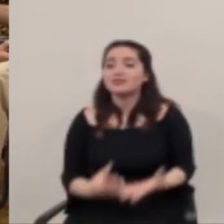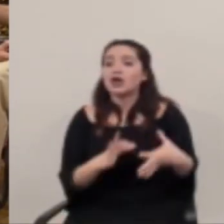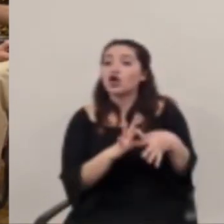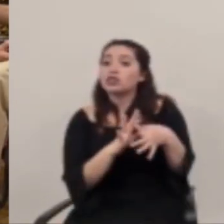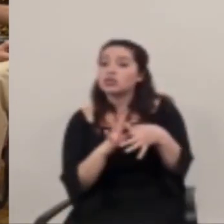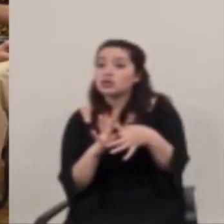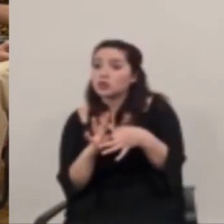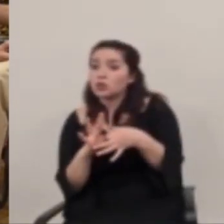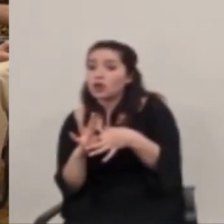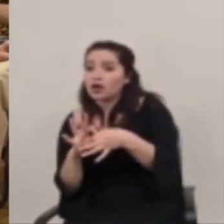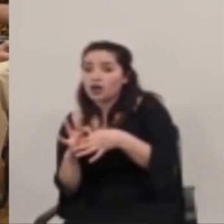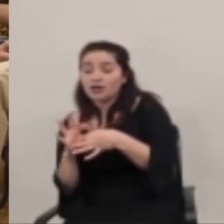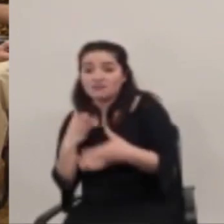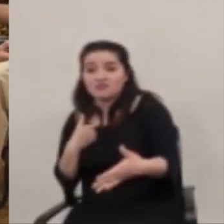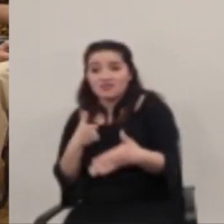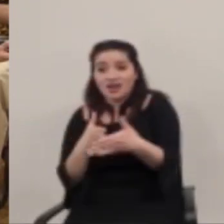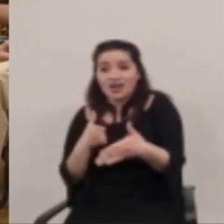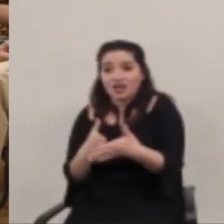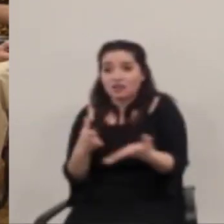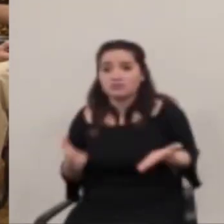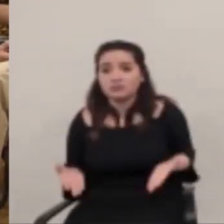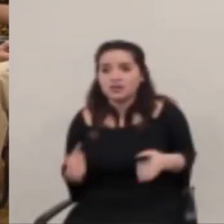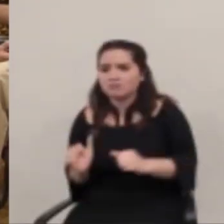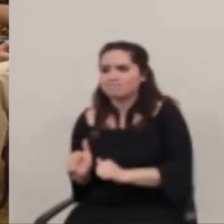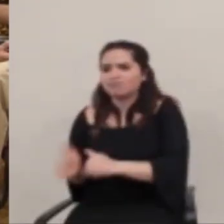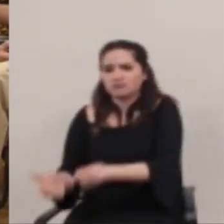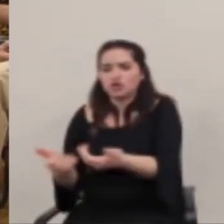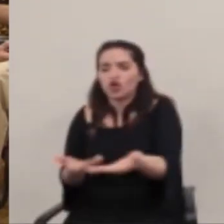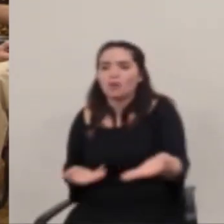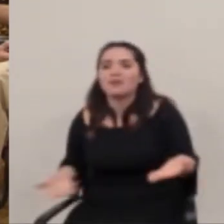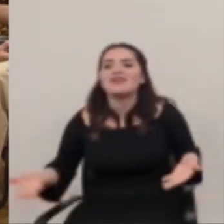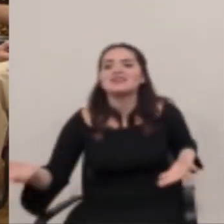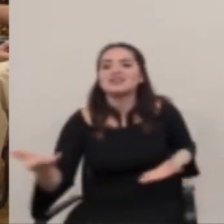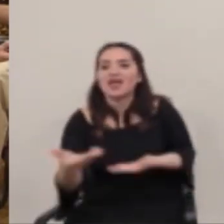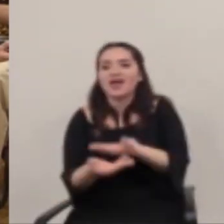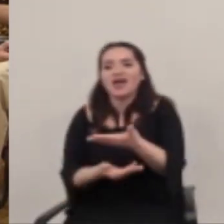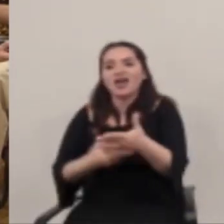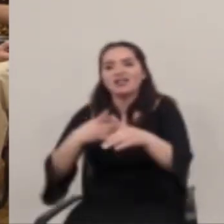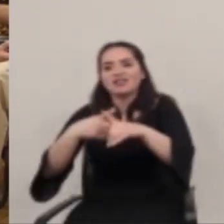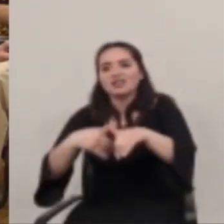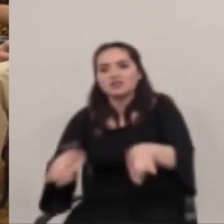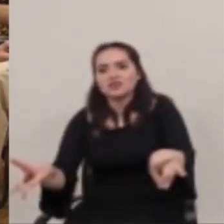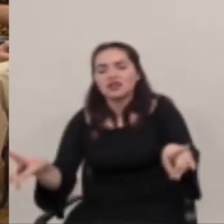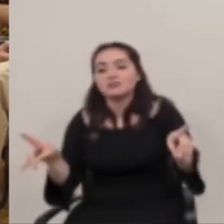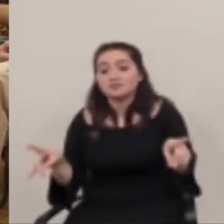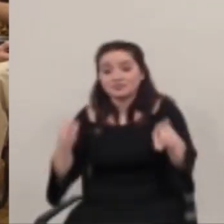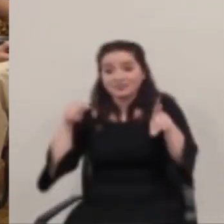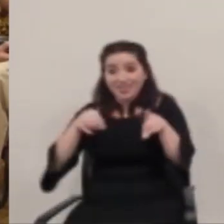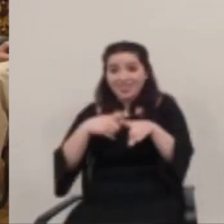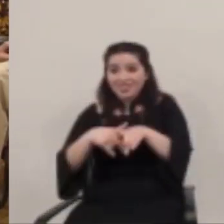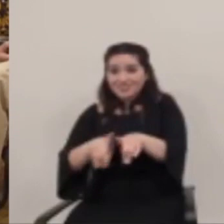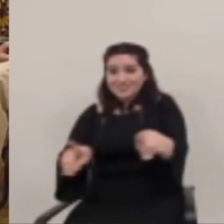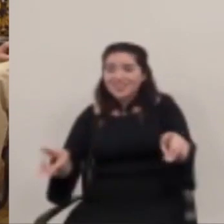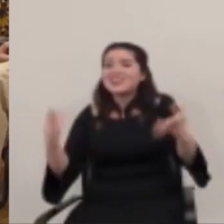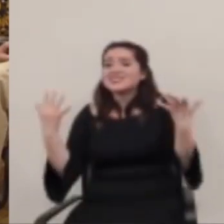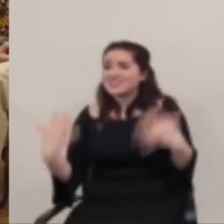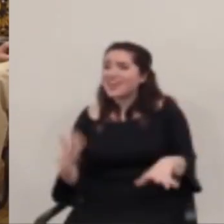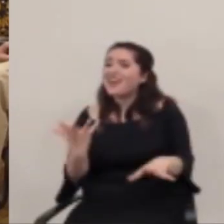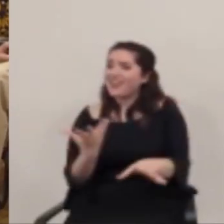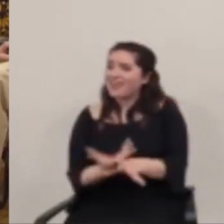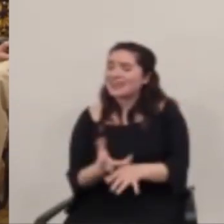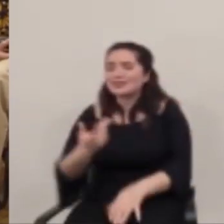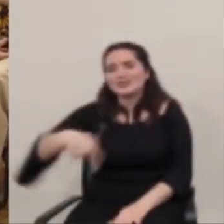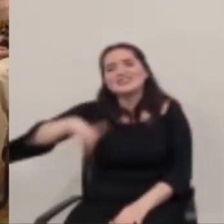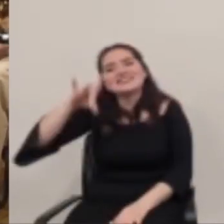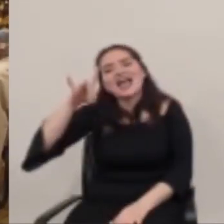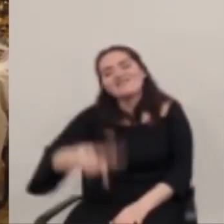que ver, la barrera actitudinal se derriba con convivencia en la diversidad. Y esa diversidad ya la tenemos porque, por ejemplo, ahora